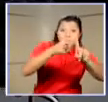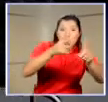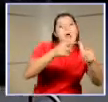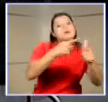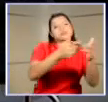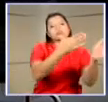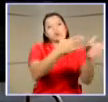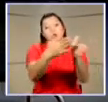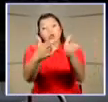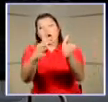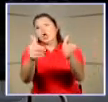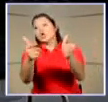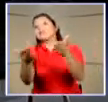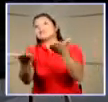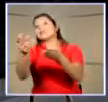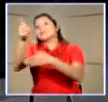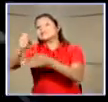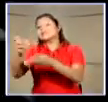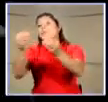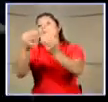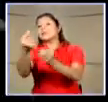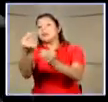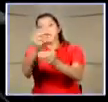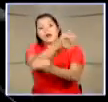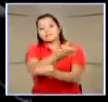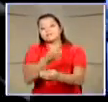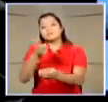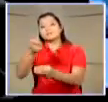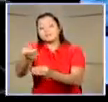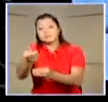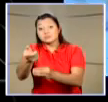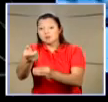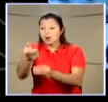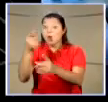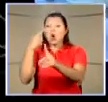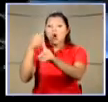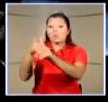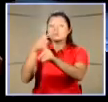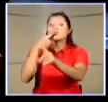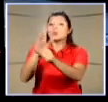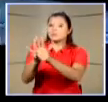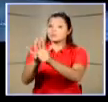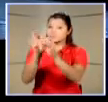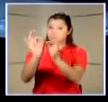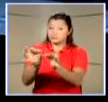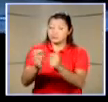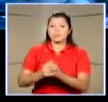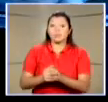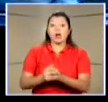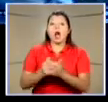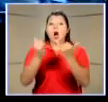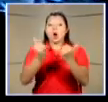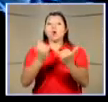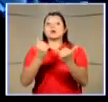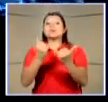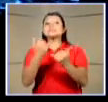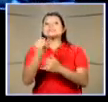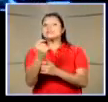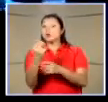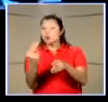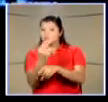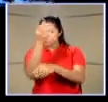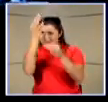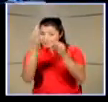bien necesitan probablemente hasta más presupuesto para cumplir sus objetivos adecuadamente. El buen uso de los recursos